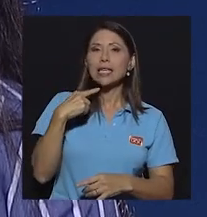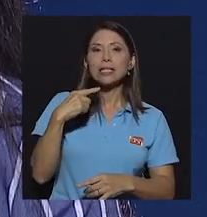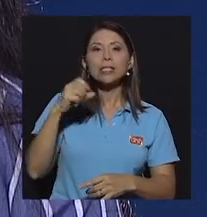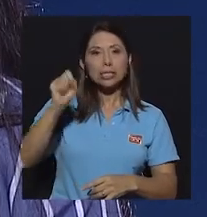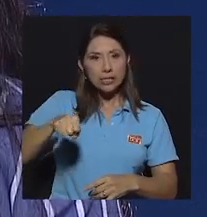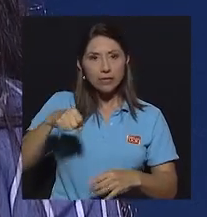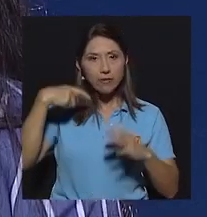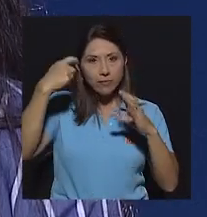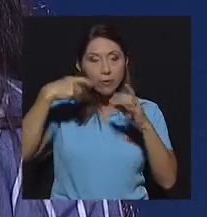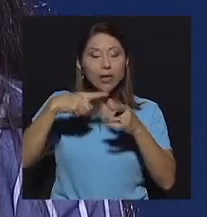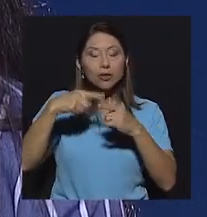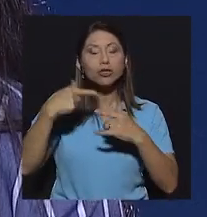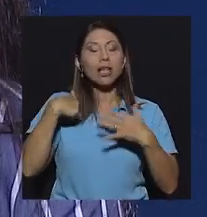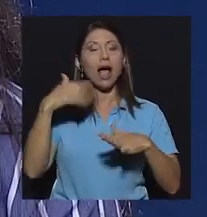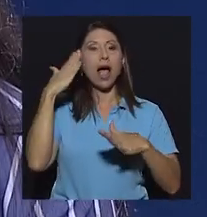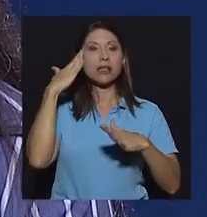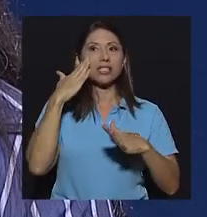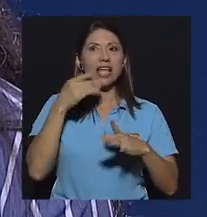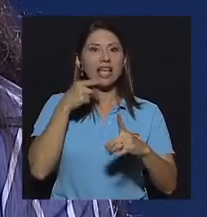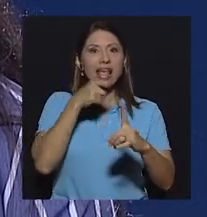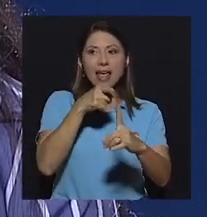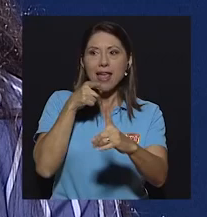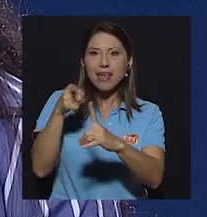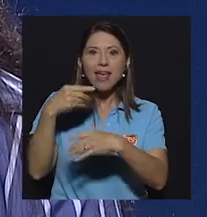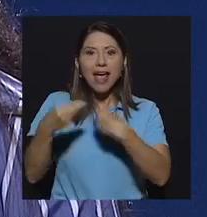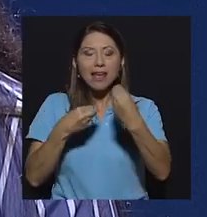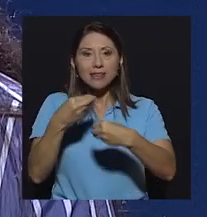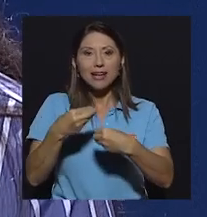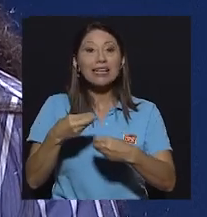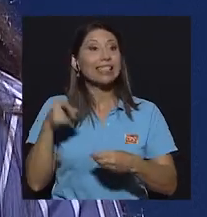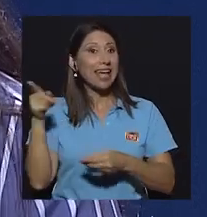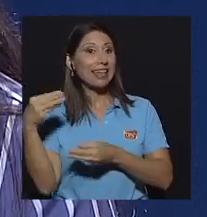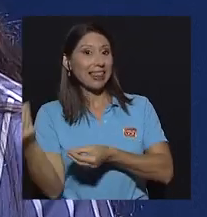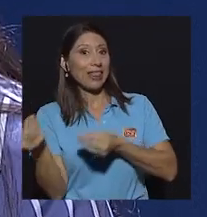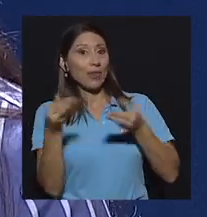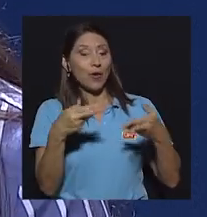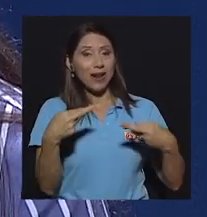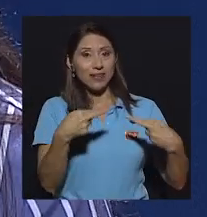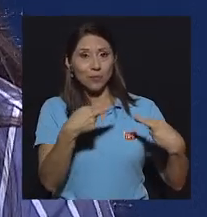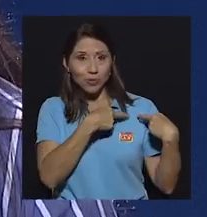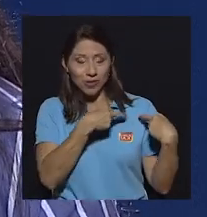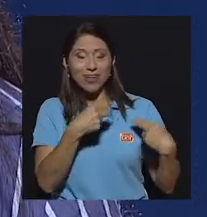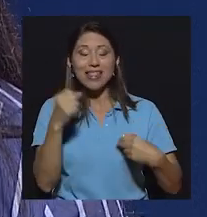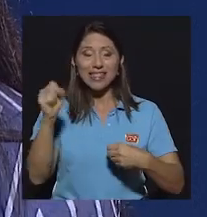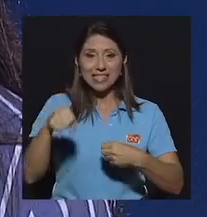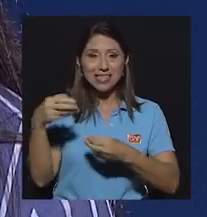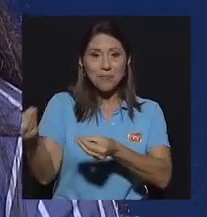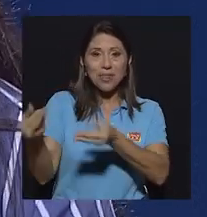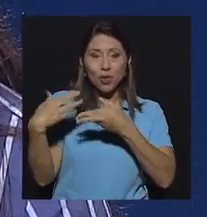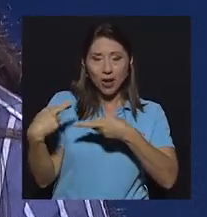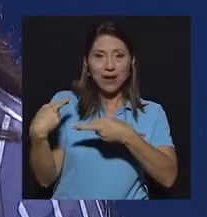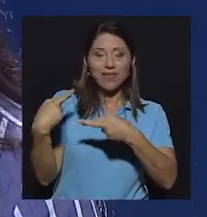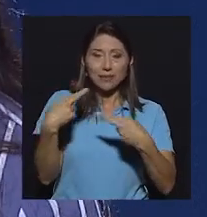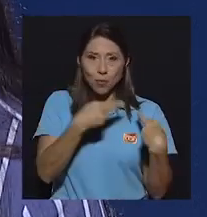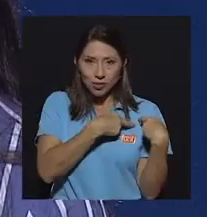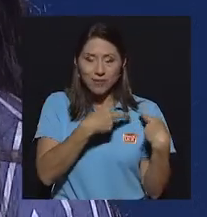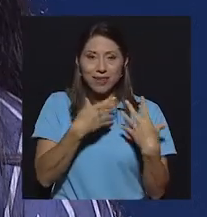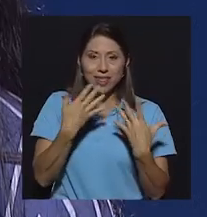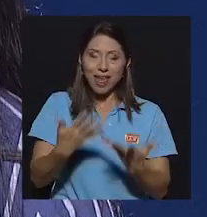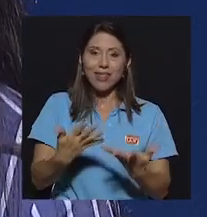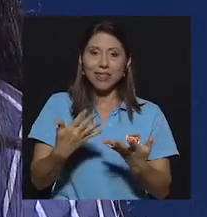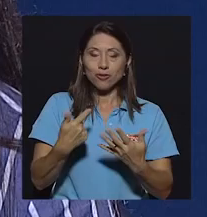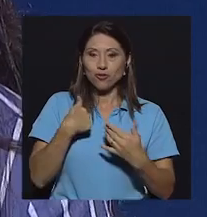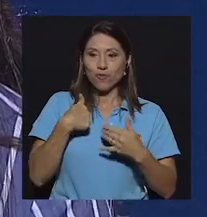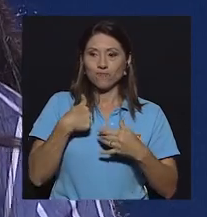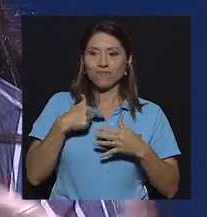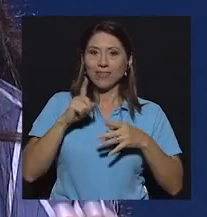decisión de qué material usaba, la logré tomar y ver más claramente luego, no en el